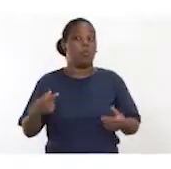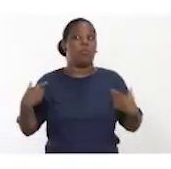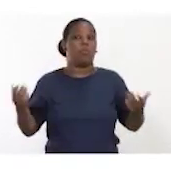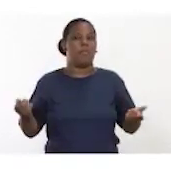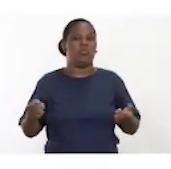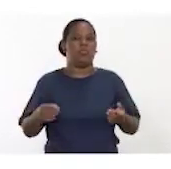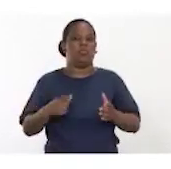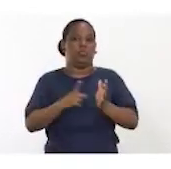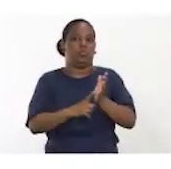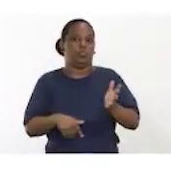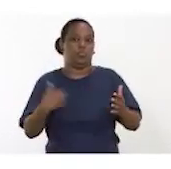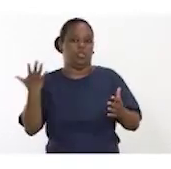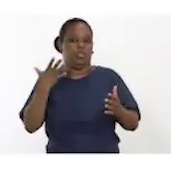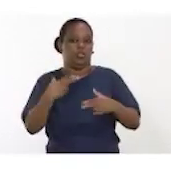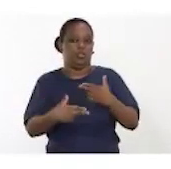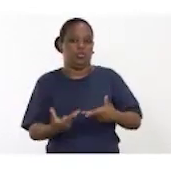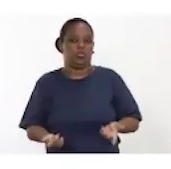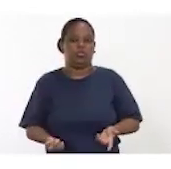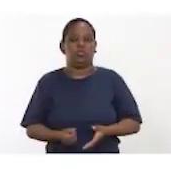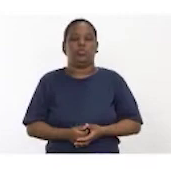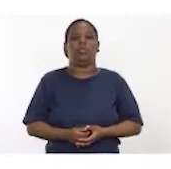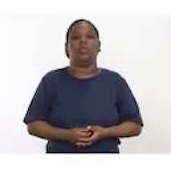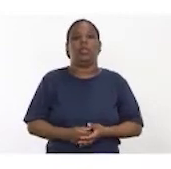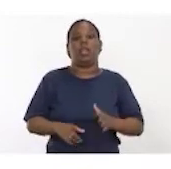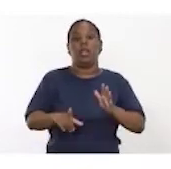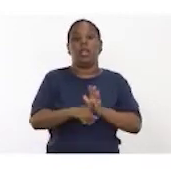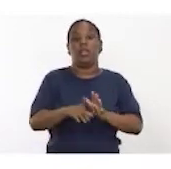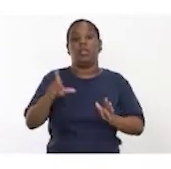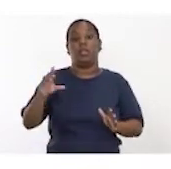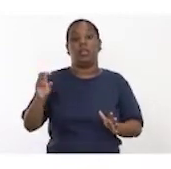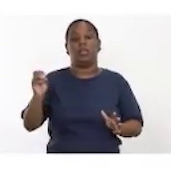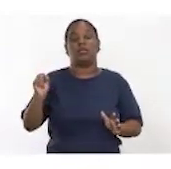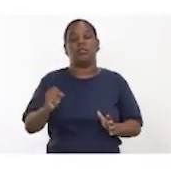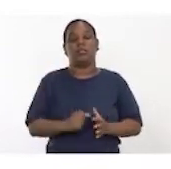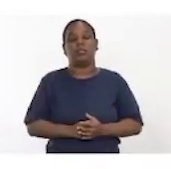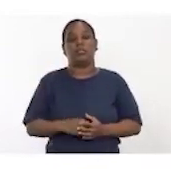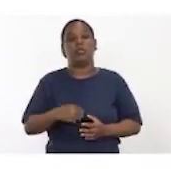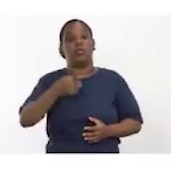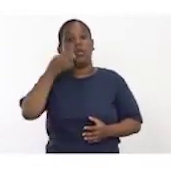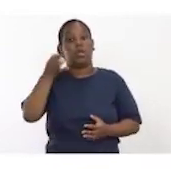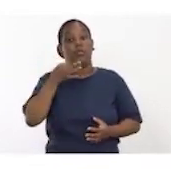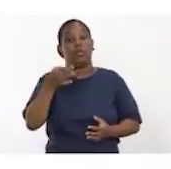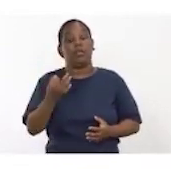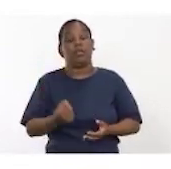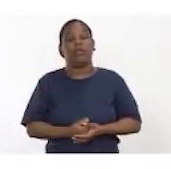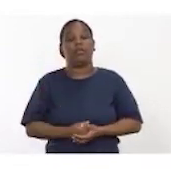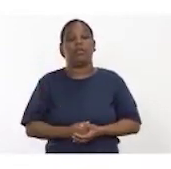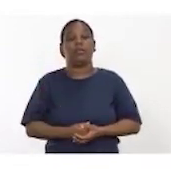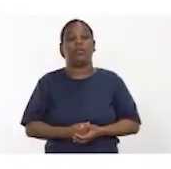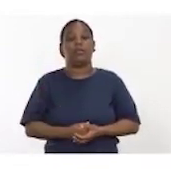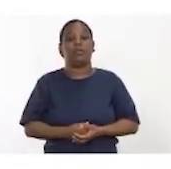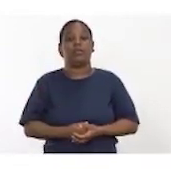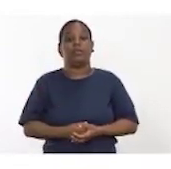flujo se opone a la causa que lo produce. La ley de Lenz